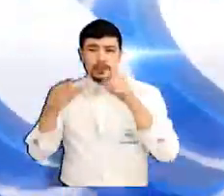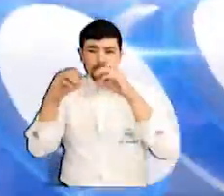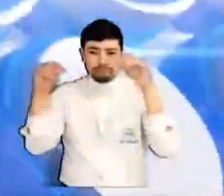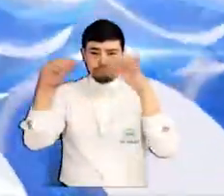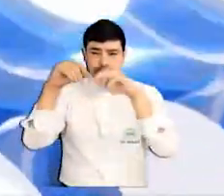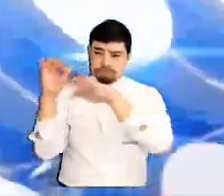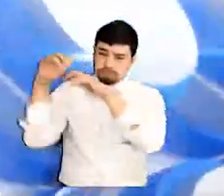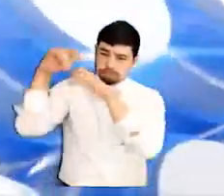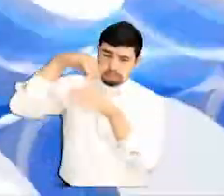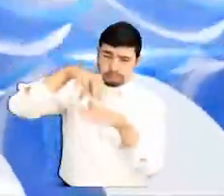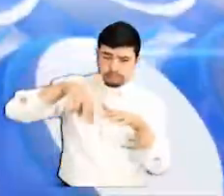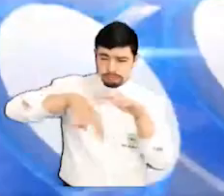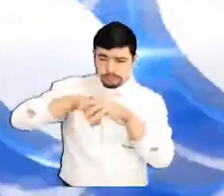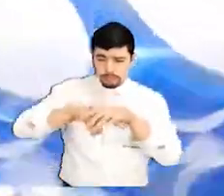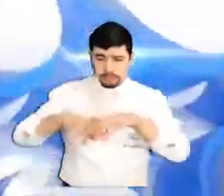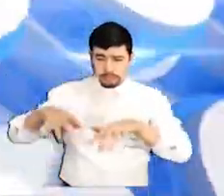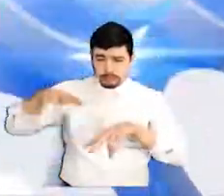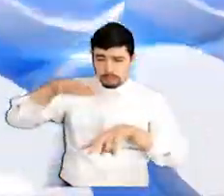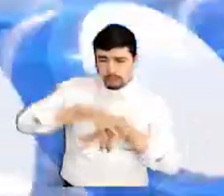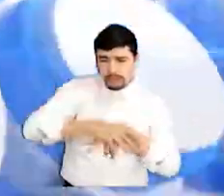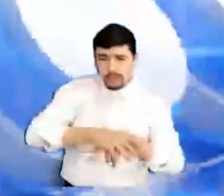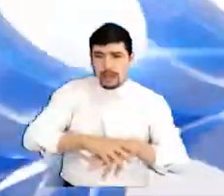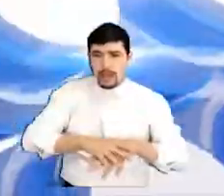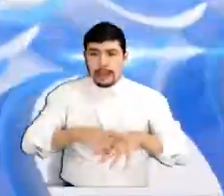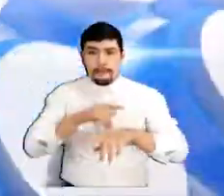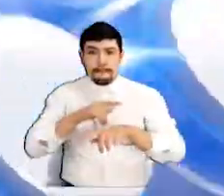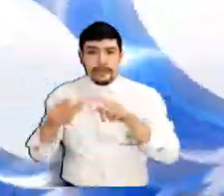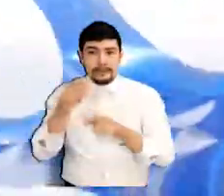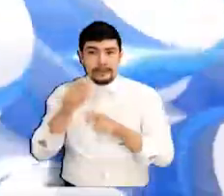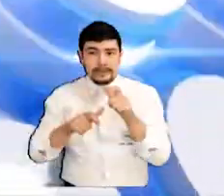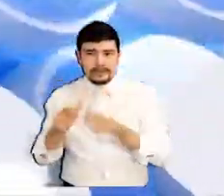la foto. Allá sacaron una moto.